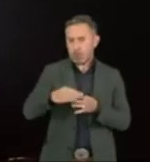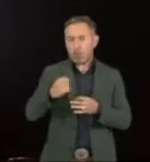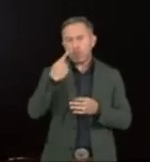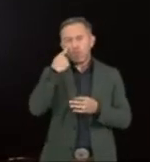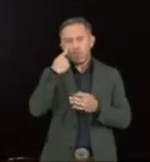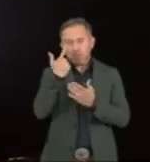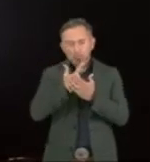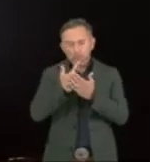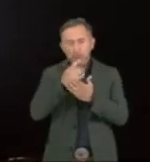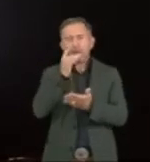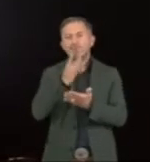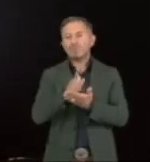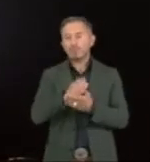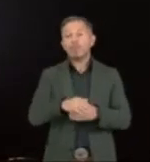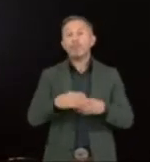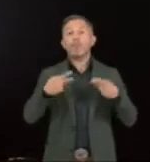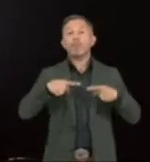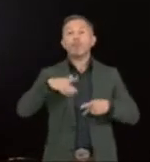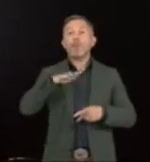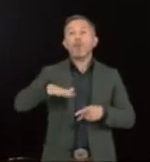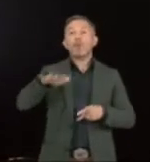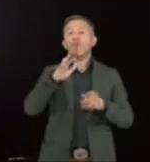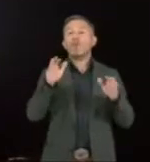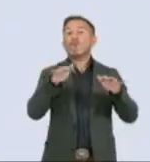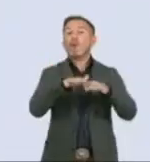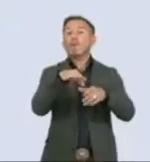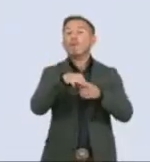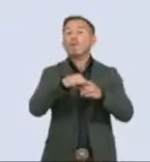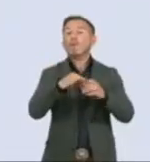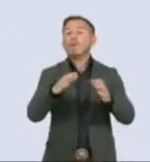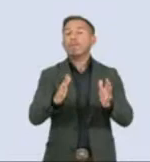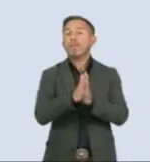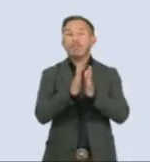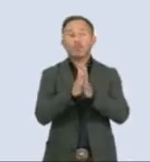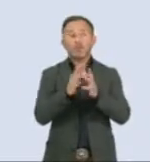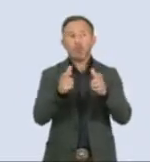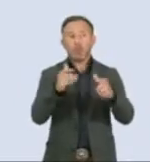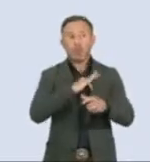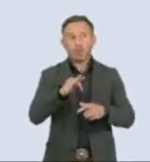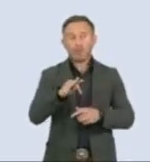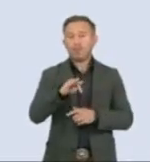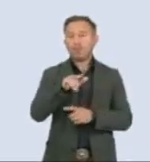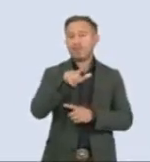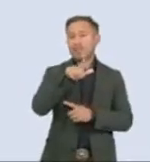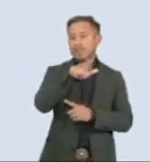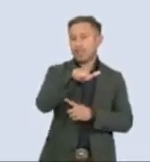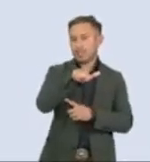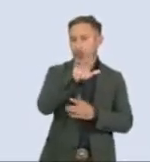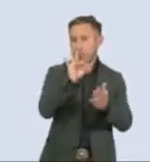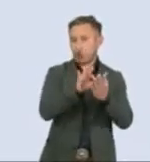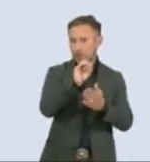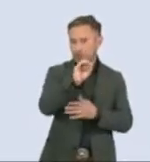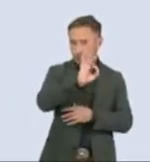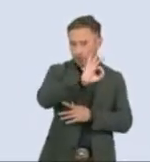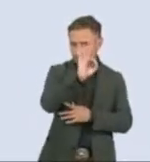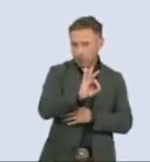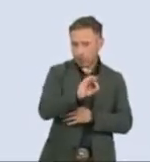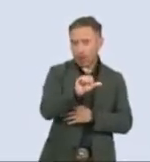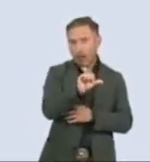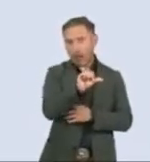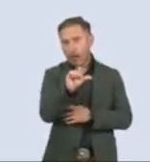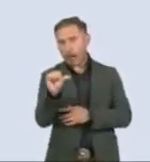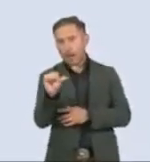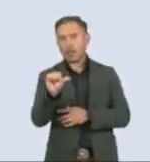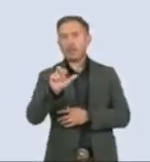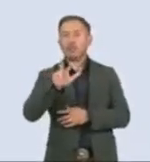participación ciudadana se encuentra entre el 17 punto 0 por ciento y el